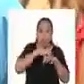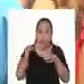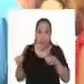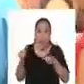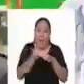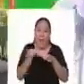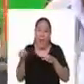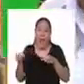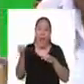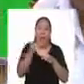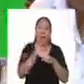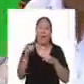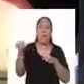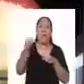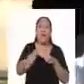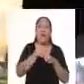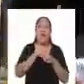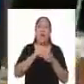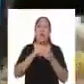ciudad.